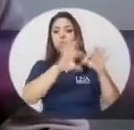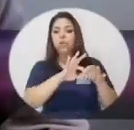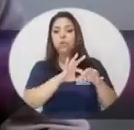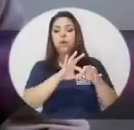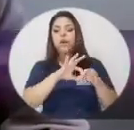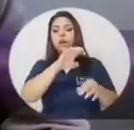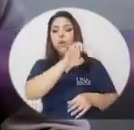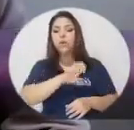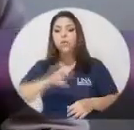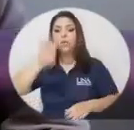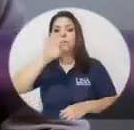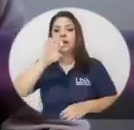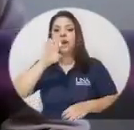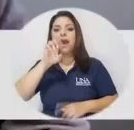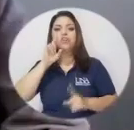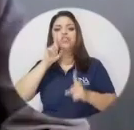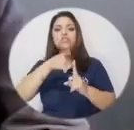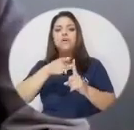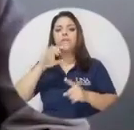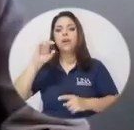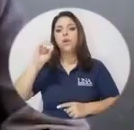Unión Europea sobre